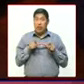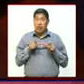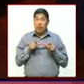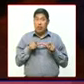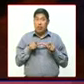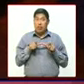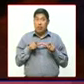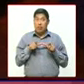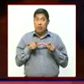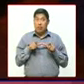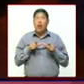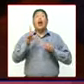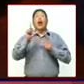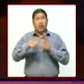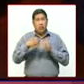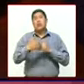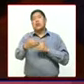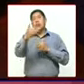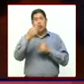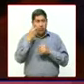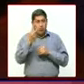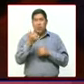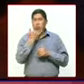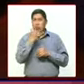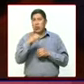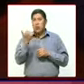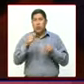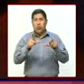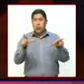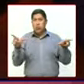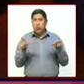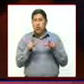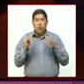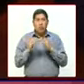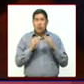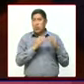Hasta más adelante, miren, vamos a verificar qué está pasando en otros puntos acá en la ciudad sede de gobierno.